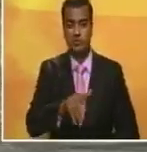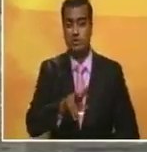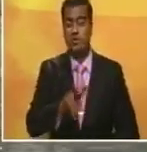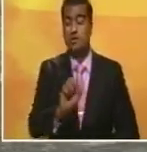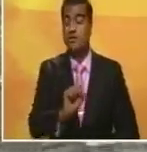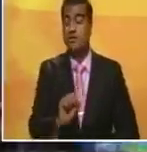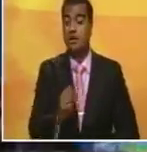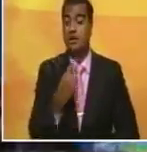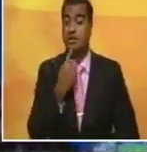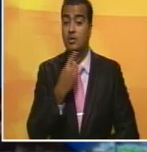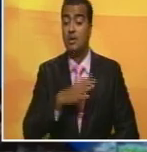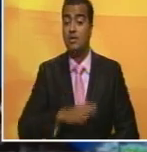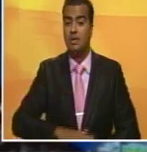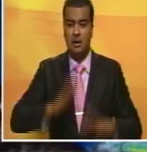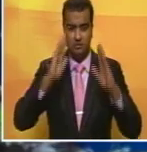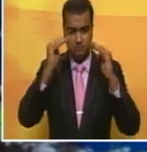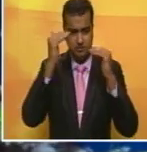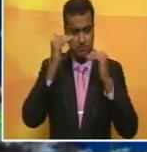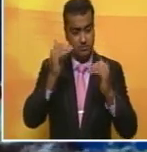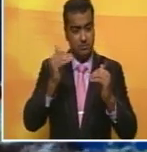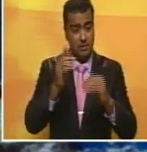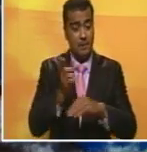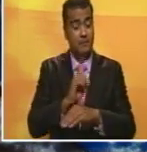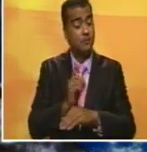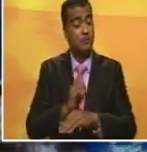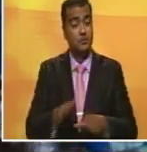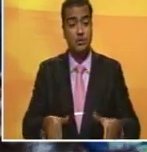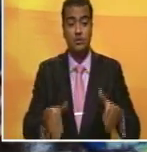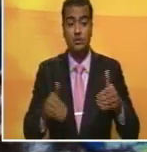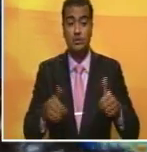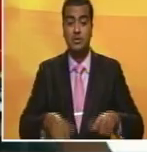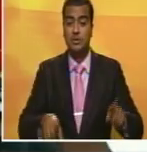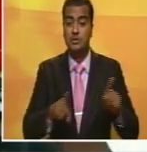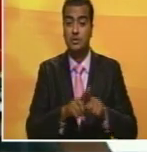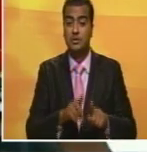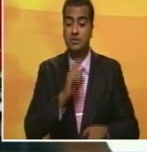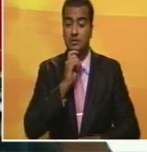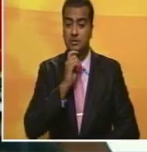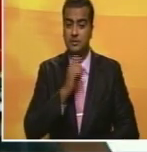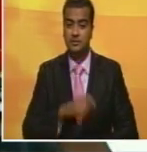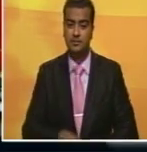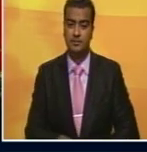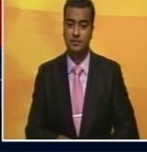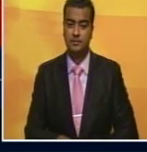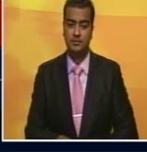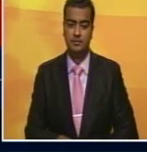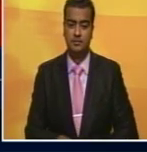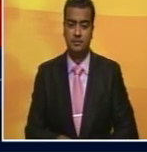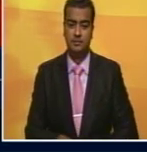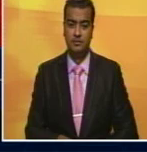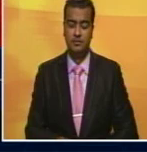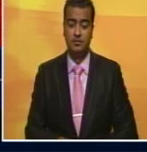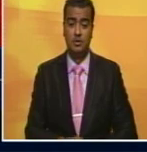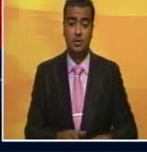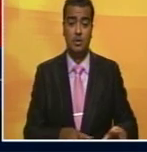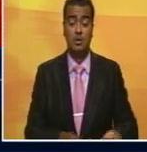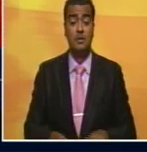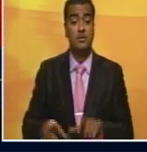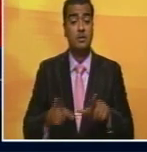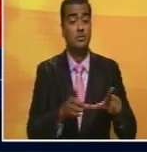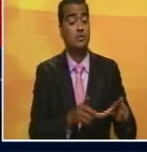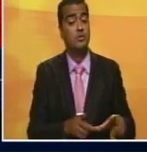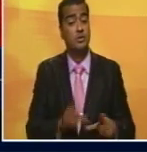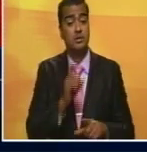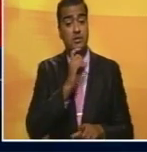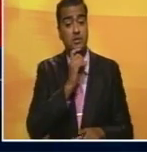Vázquez, señaló que se encuentran abocados a llevar pronta solución a los afectados. Es decir, zonas afectadas, intermitentes,